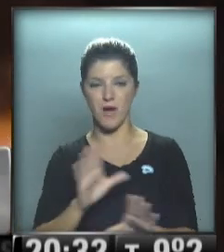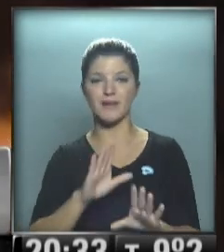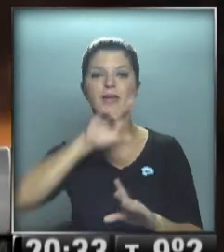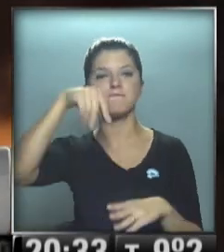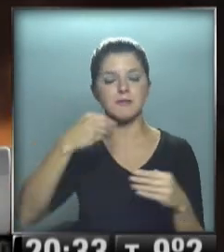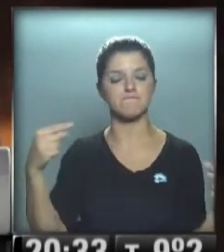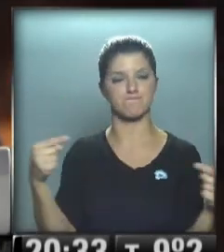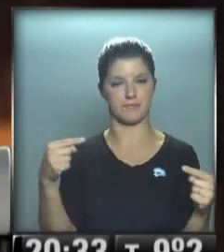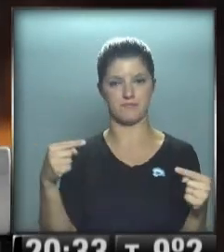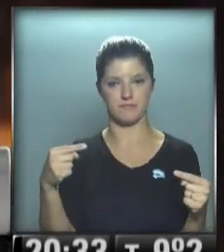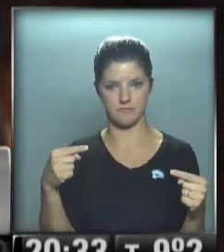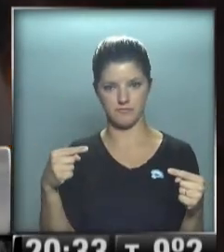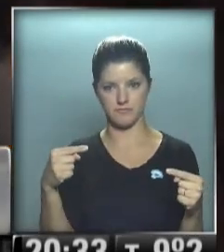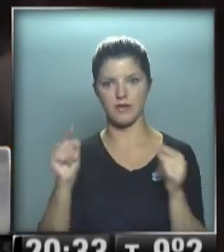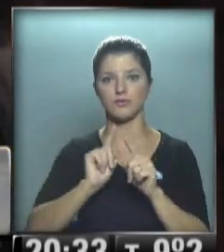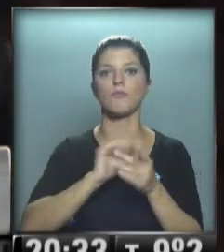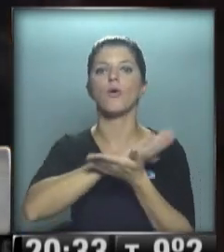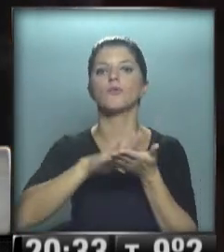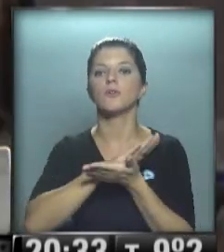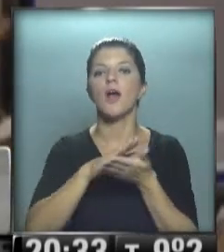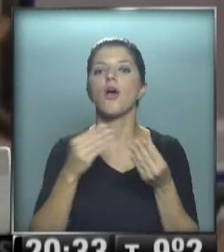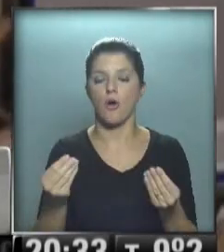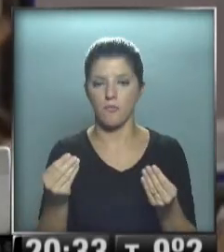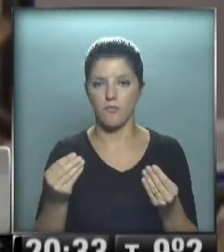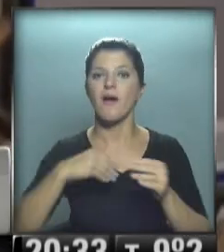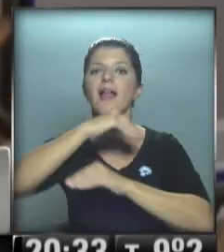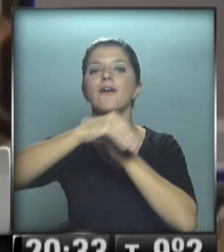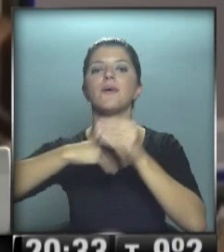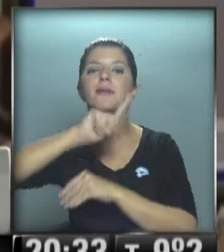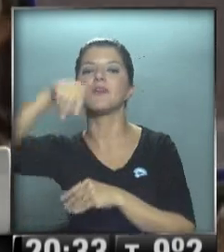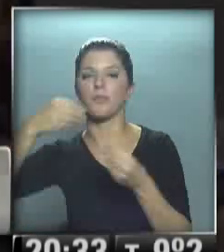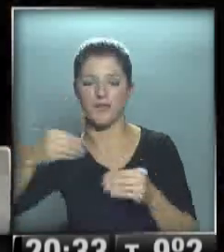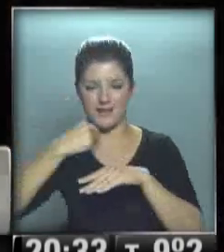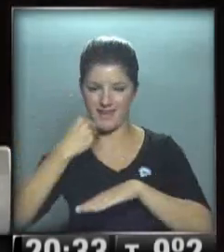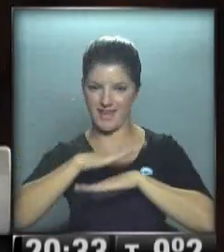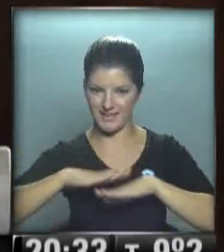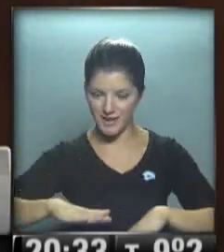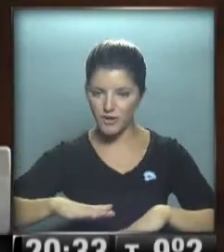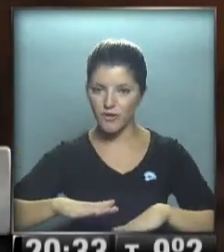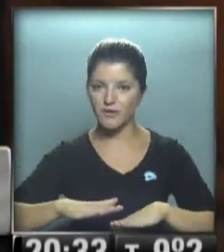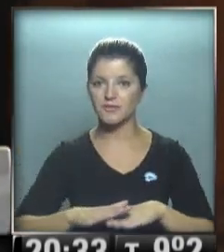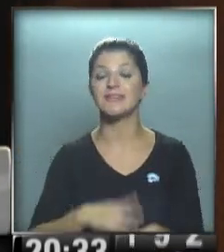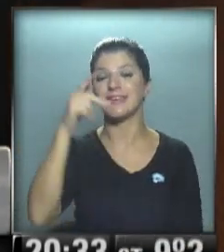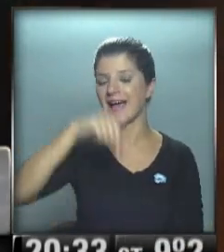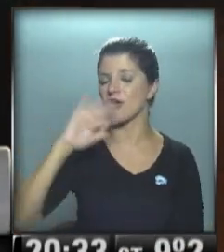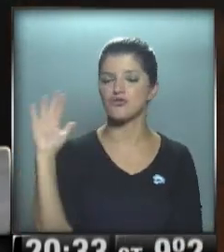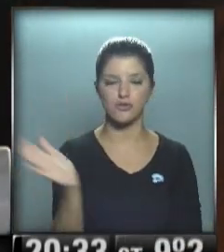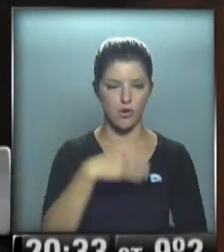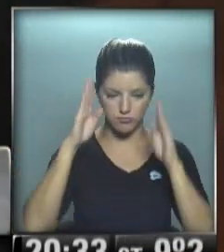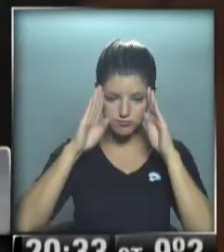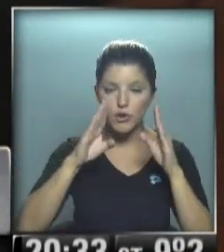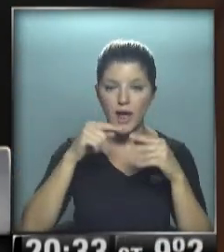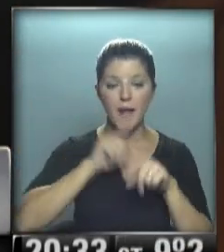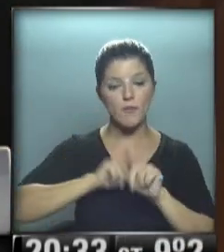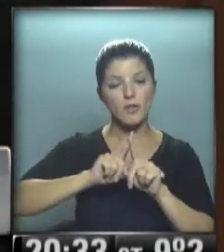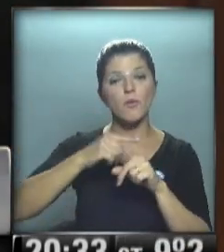el rechazo Cómo se digiere eso la las familias de origen los niños el hijo no en una pareja y aquí todo dado en el marco de una mudanza